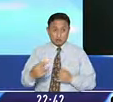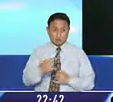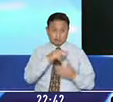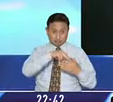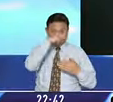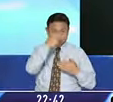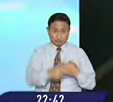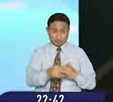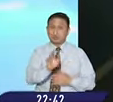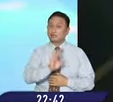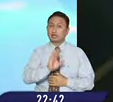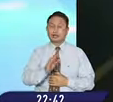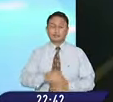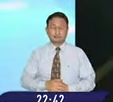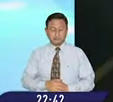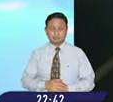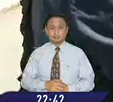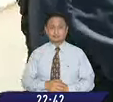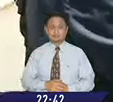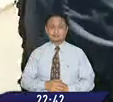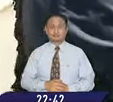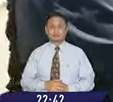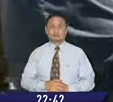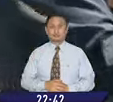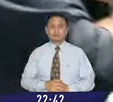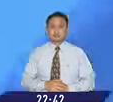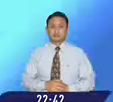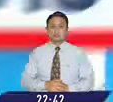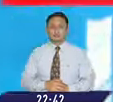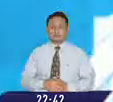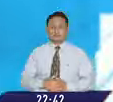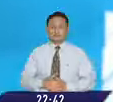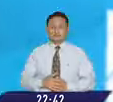en intentos. En Quito informó Iván Casamen.